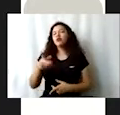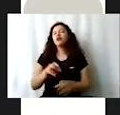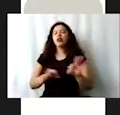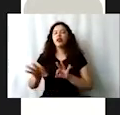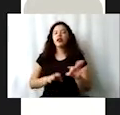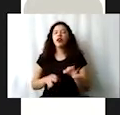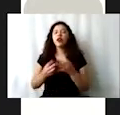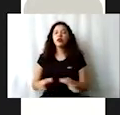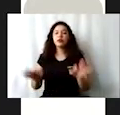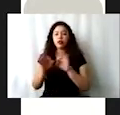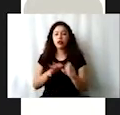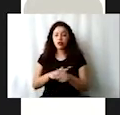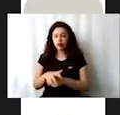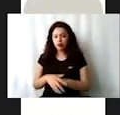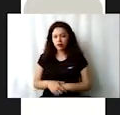trabajo?